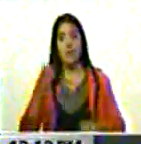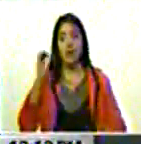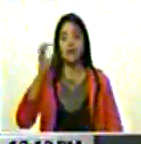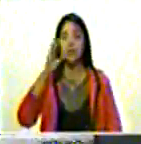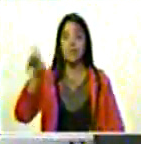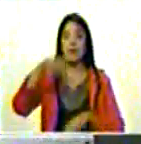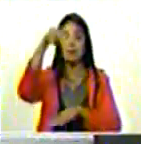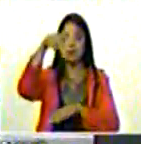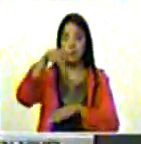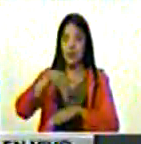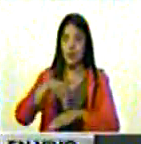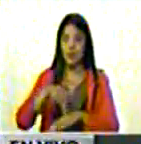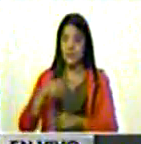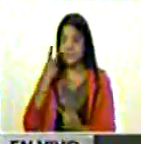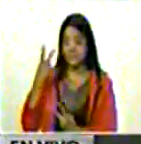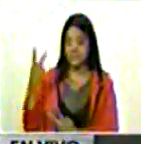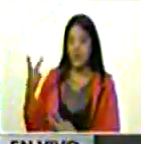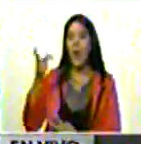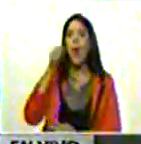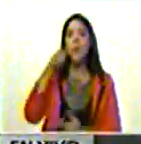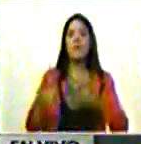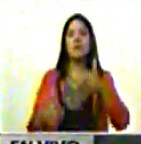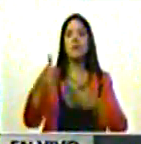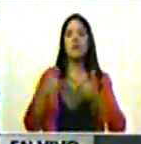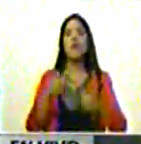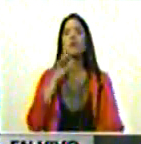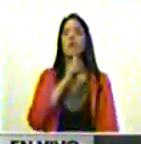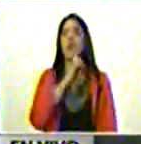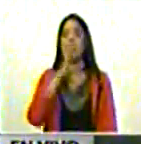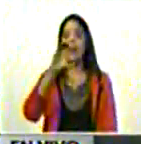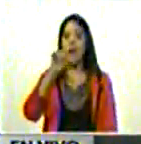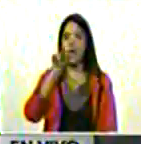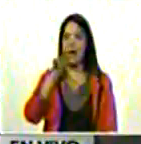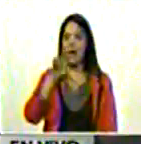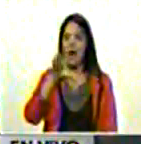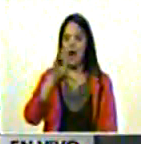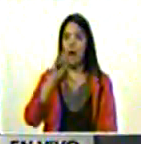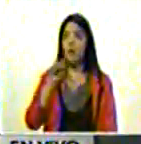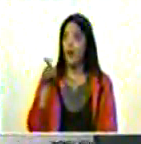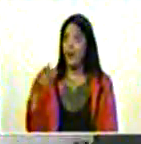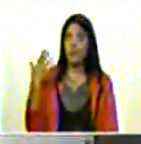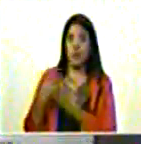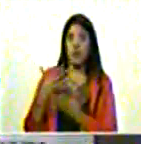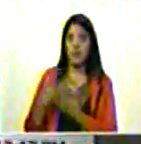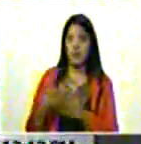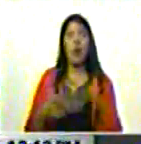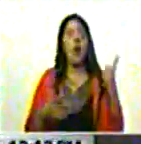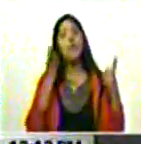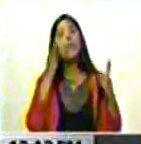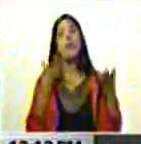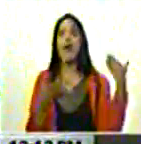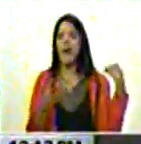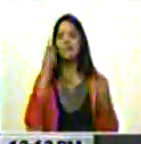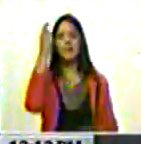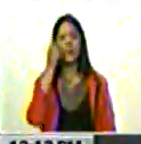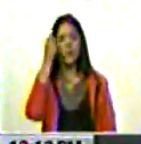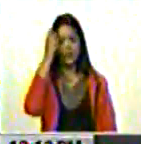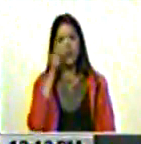Asamblea Nacional, aquí está nuestro hermano el diputado Carlos Flores, que es testigo. Cada vez, y Yelisa cuando era